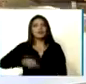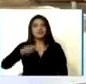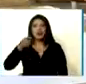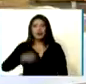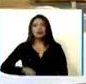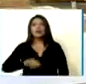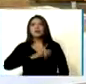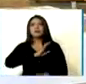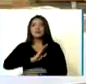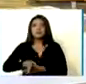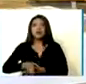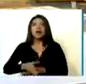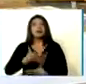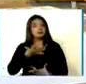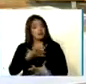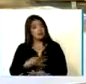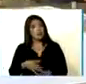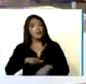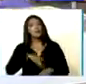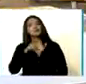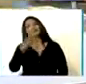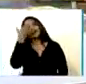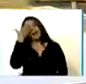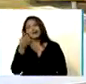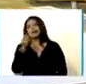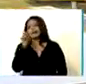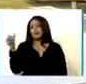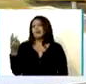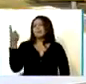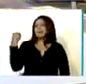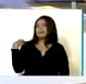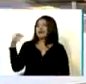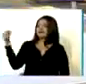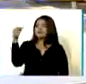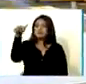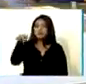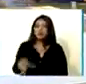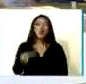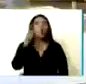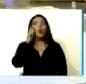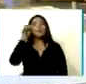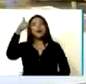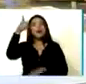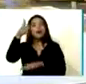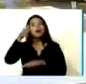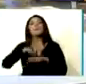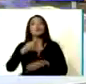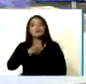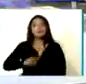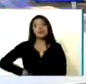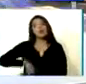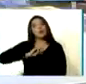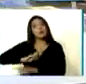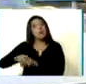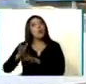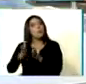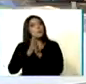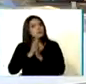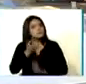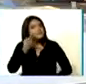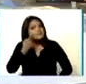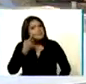una sentencia. Uh-huh. Merlin, bien interesante, porque tú sabes que la semana pasada tuvimos aquí al procurador, porque el jefe de Estado le ordenó que, bueno, que tuviese